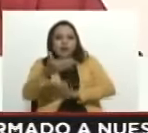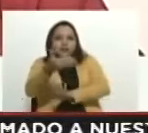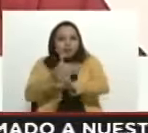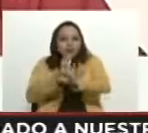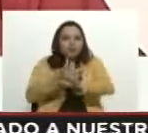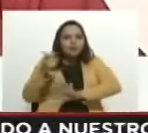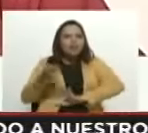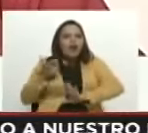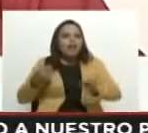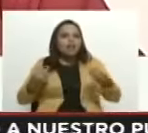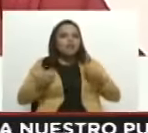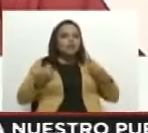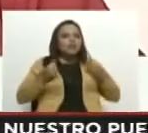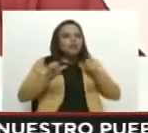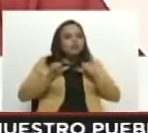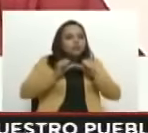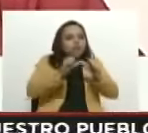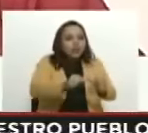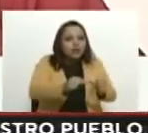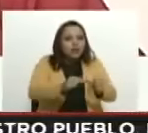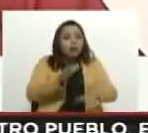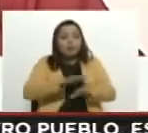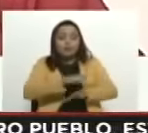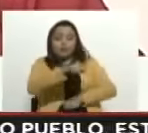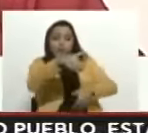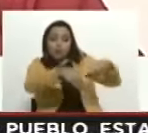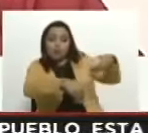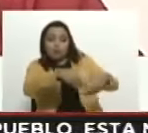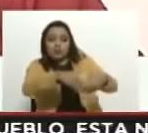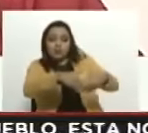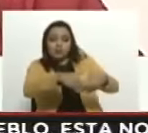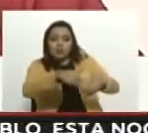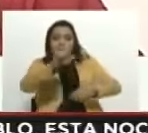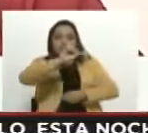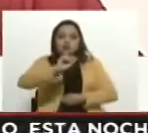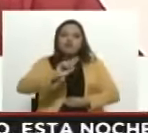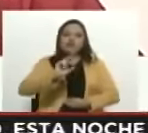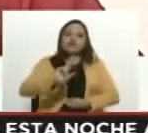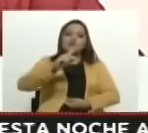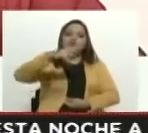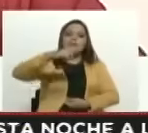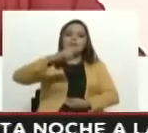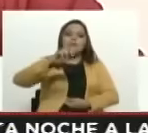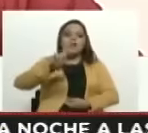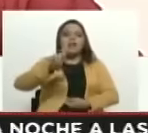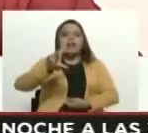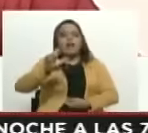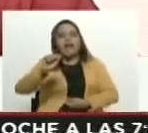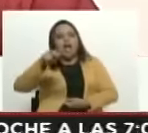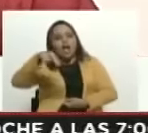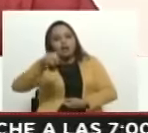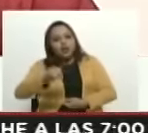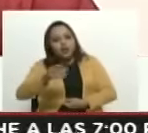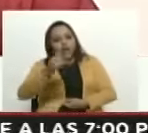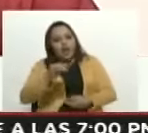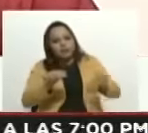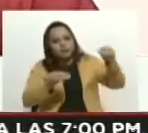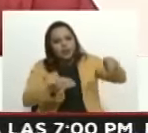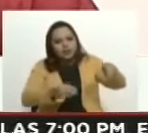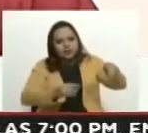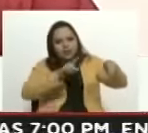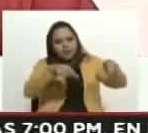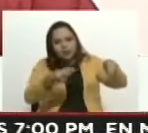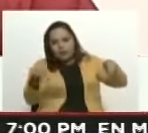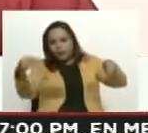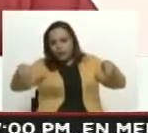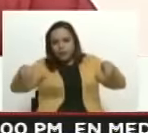sobrevivir. Porque si tú votabas por Superlano, los votos de Superlano se le sumaban